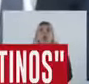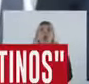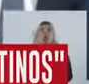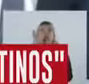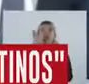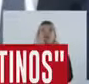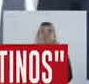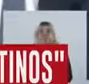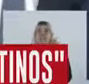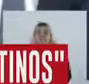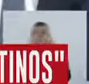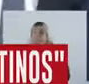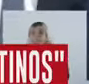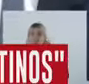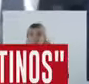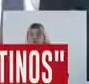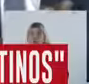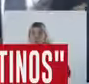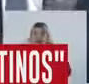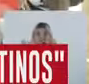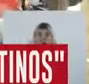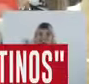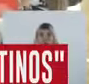15.522 trabajadores.